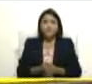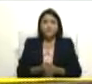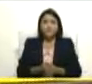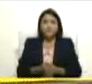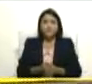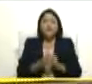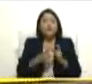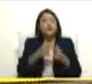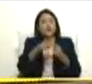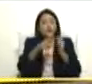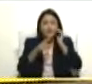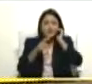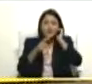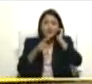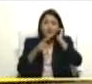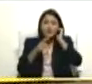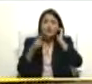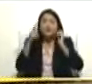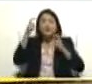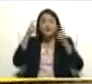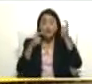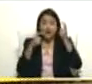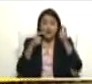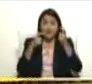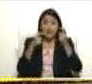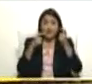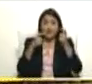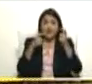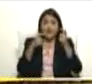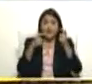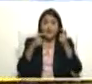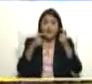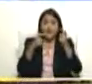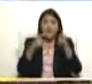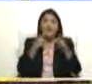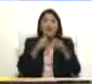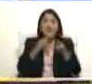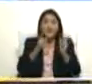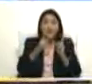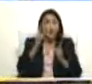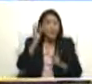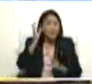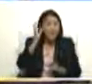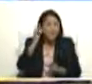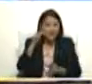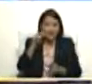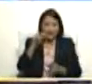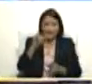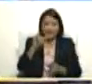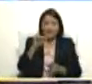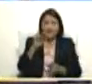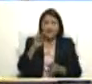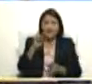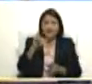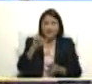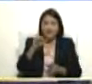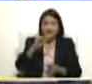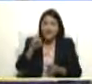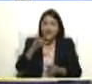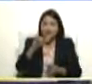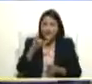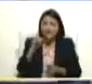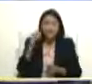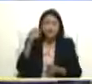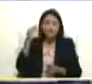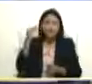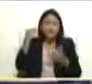Comandante Chávez, al segundo de que la gran Tibisay Lucena anunciara los resultados del no, comandante